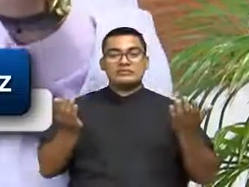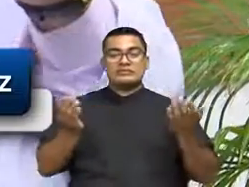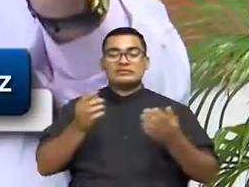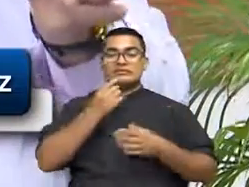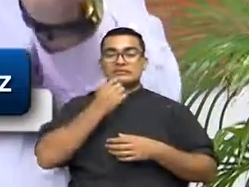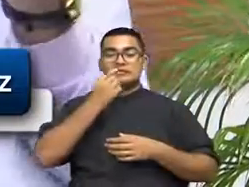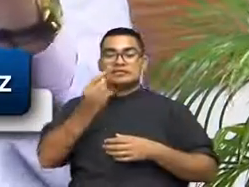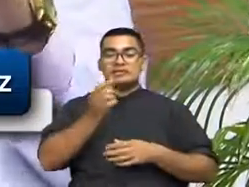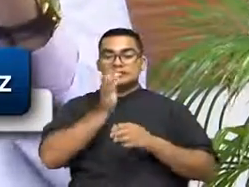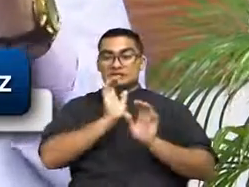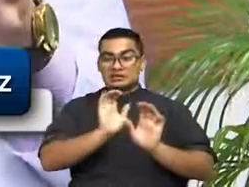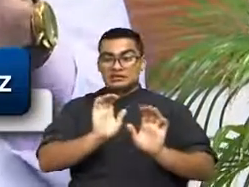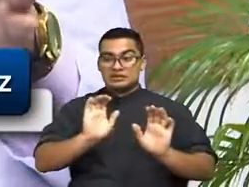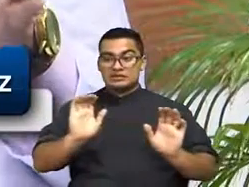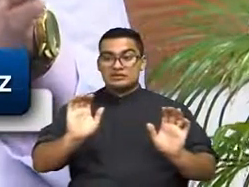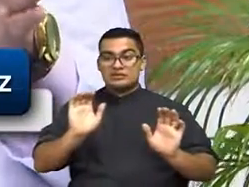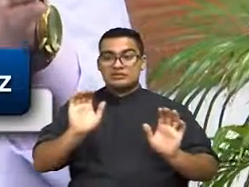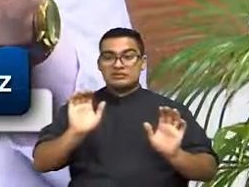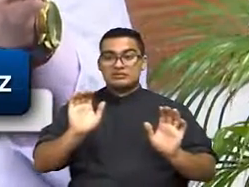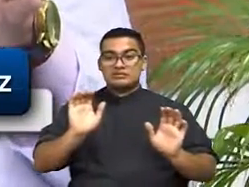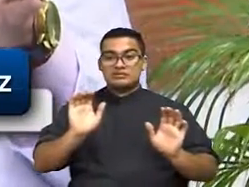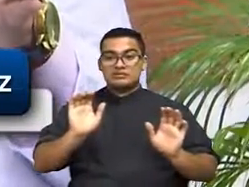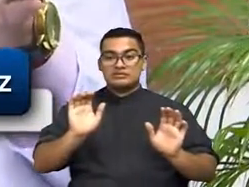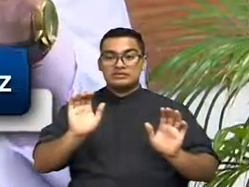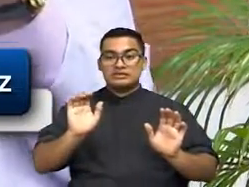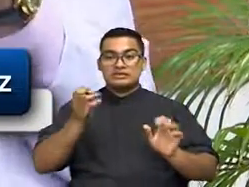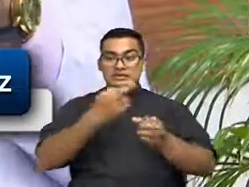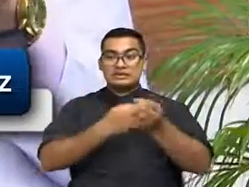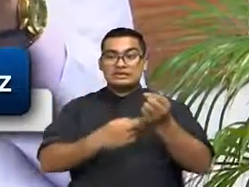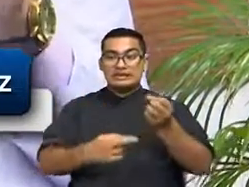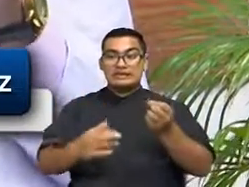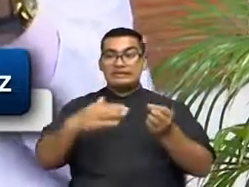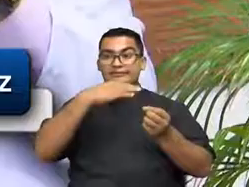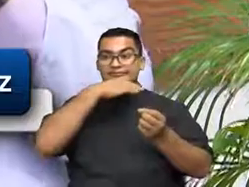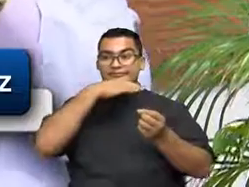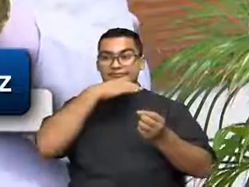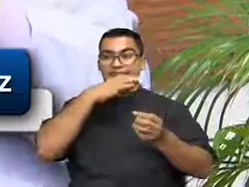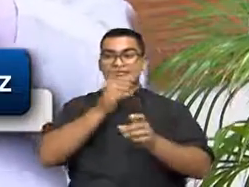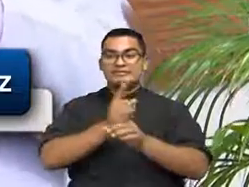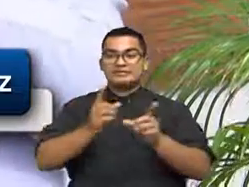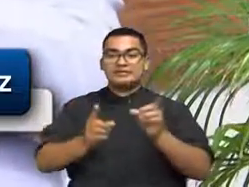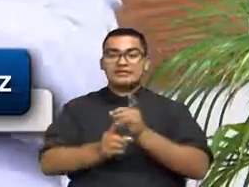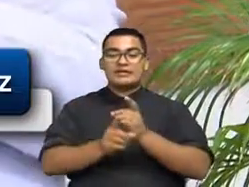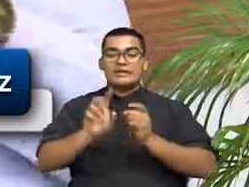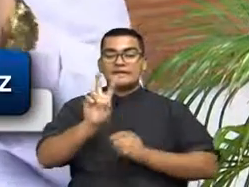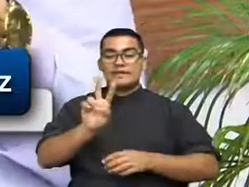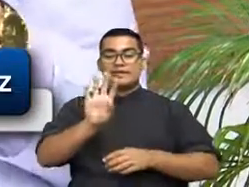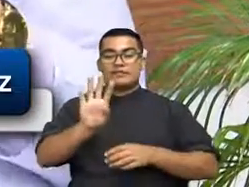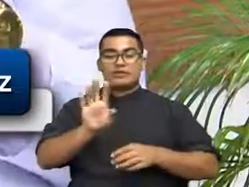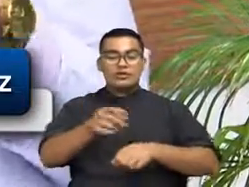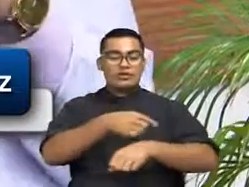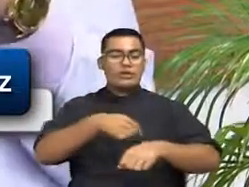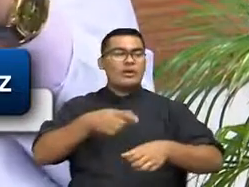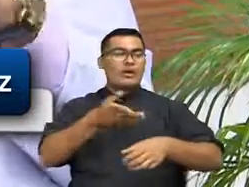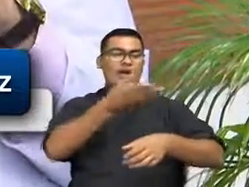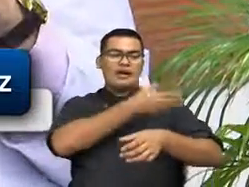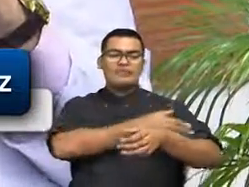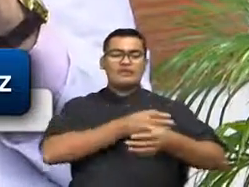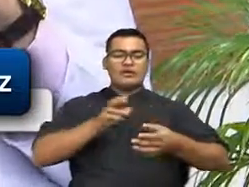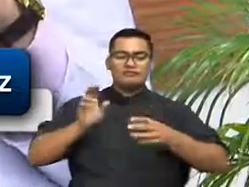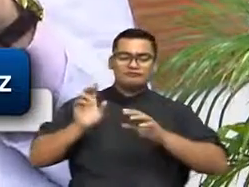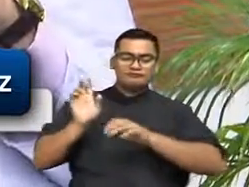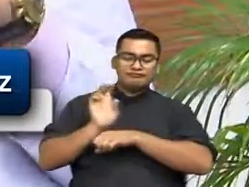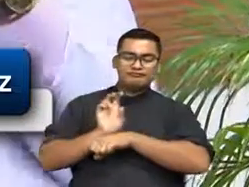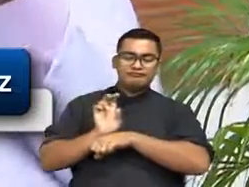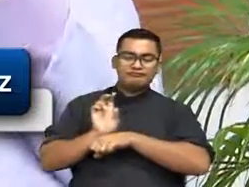niño es incompatible, podemos tenerlo o se debe de tener de rigor al menos 24 horas en vigilancia para ver que el niño